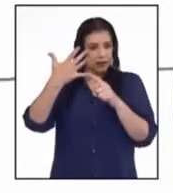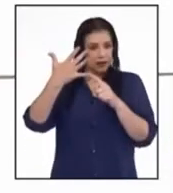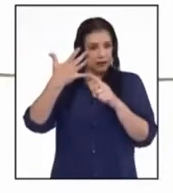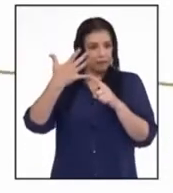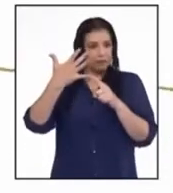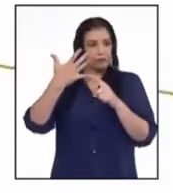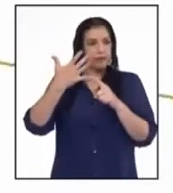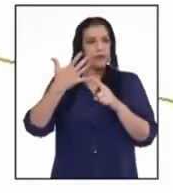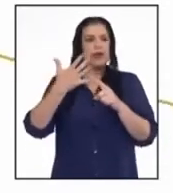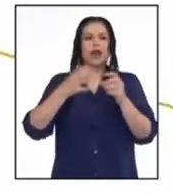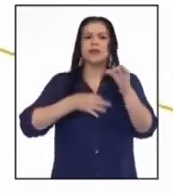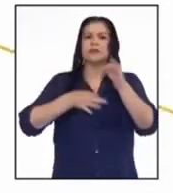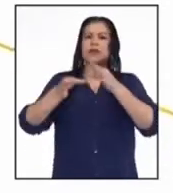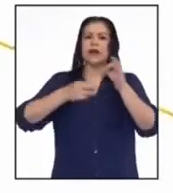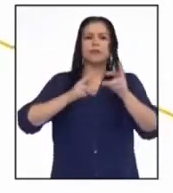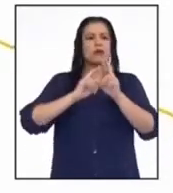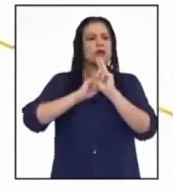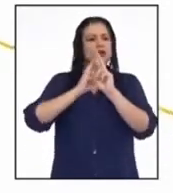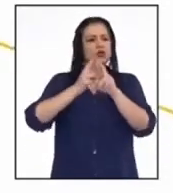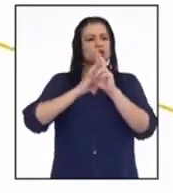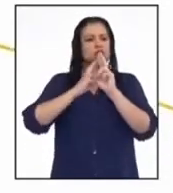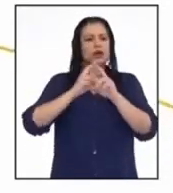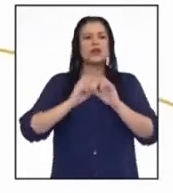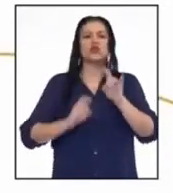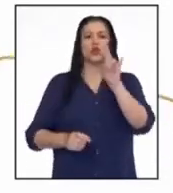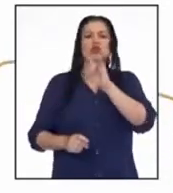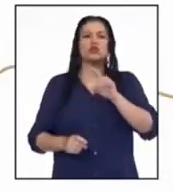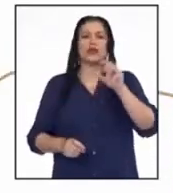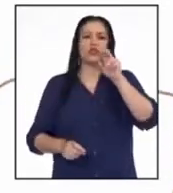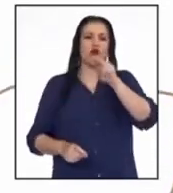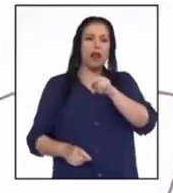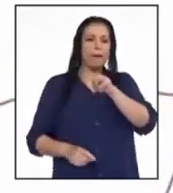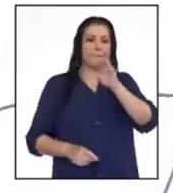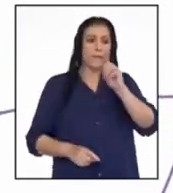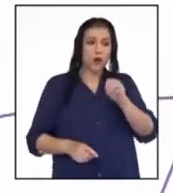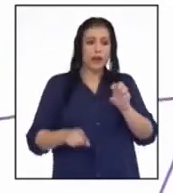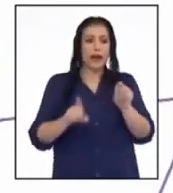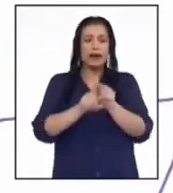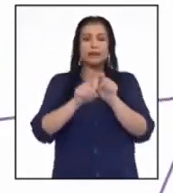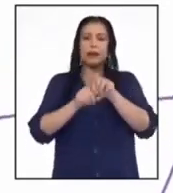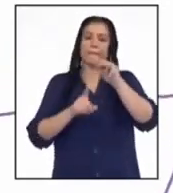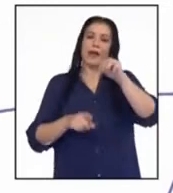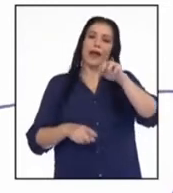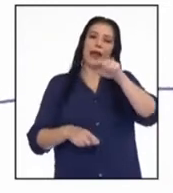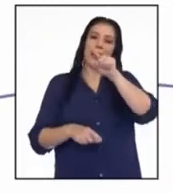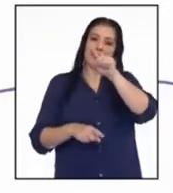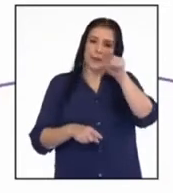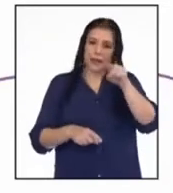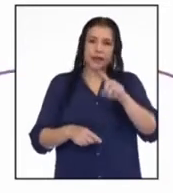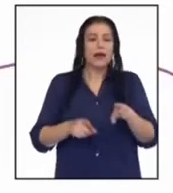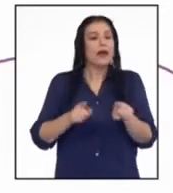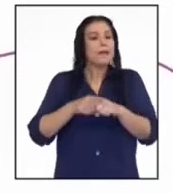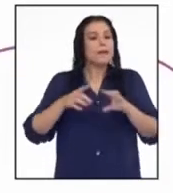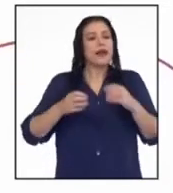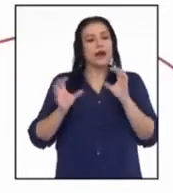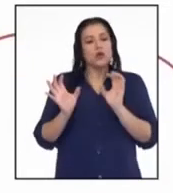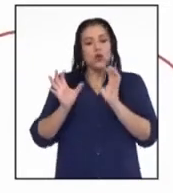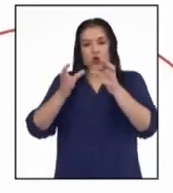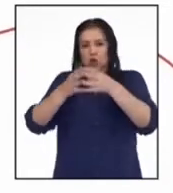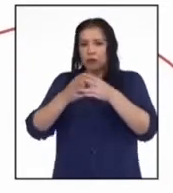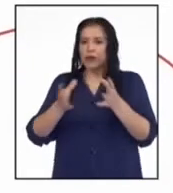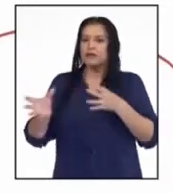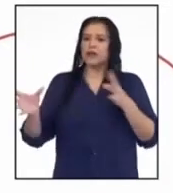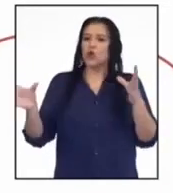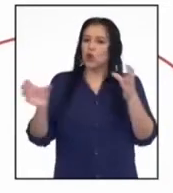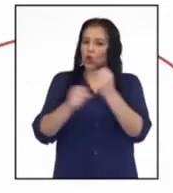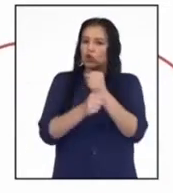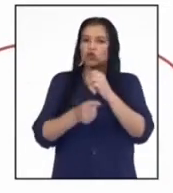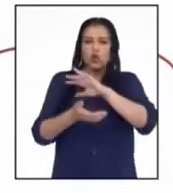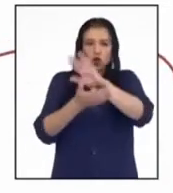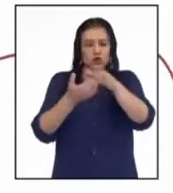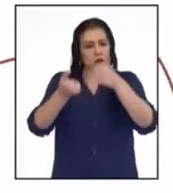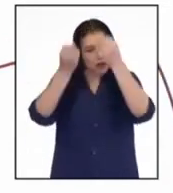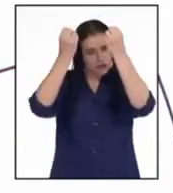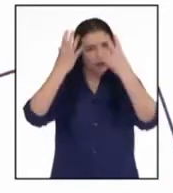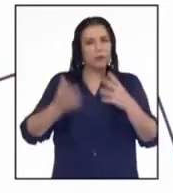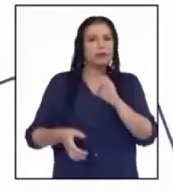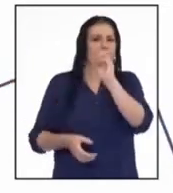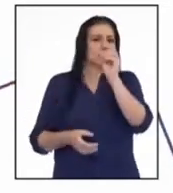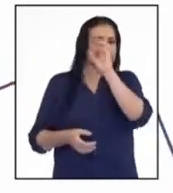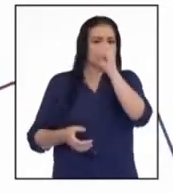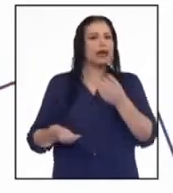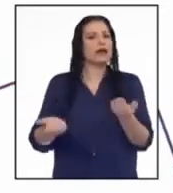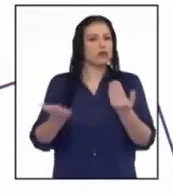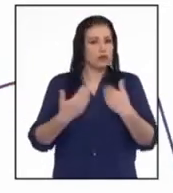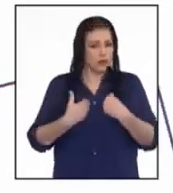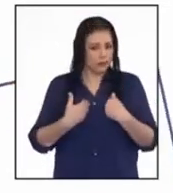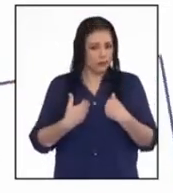5. Interpretamos resultados haciendo uso de la moda y la media para datos agrupados y establecemos conclusiones a partir de la información